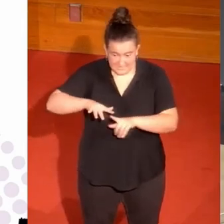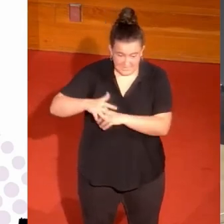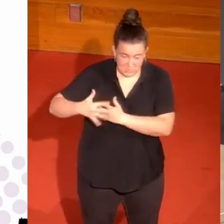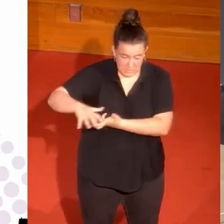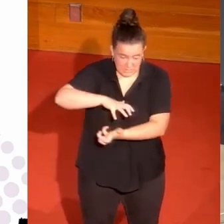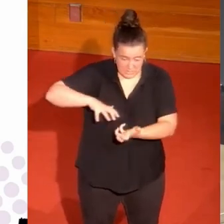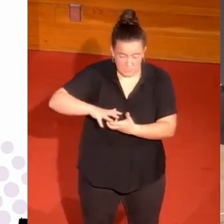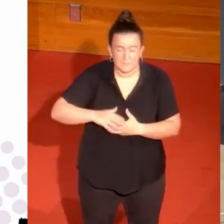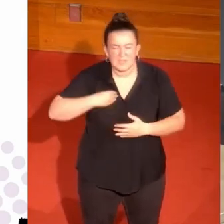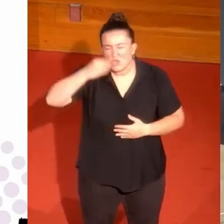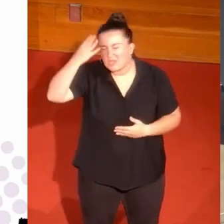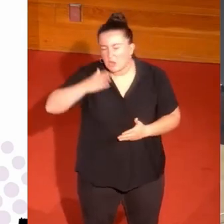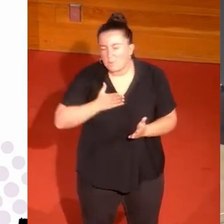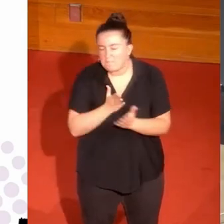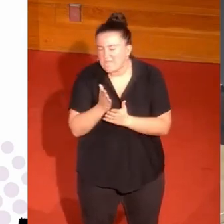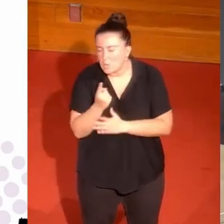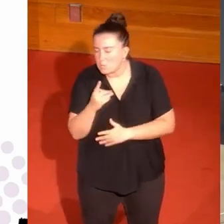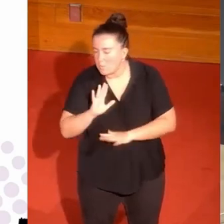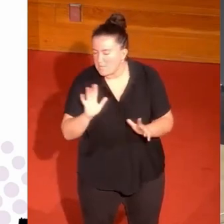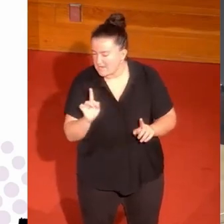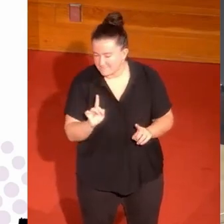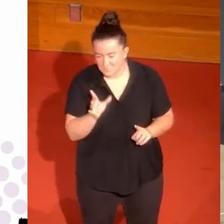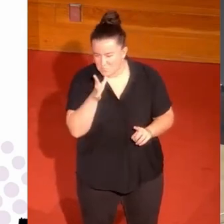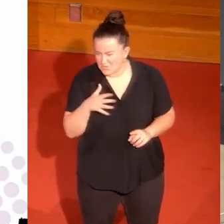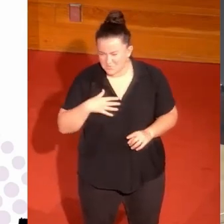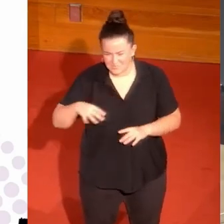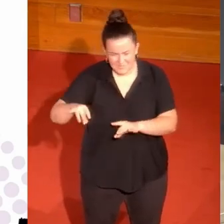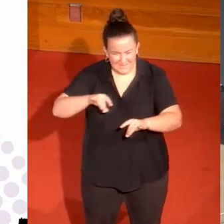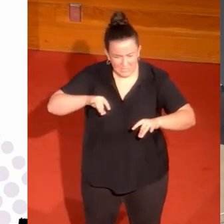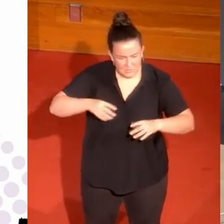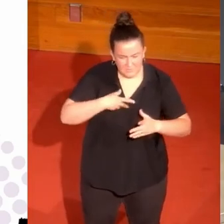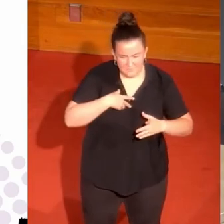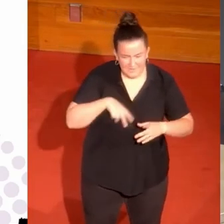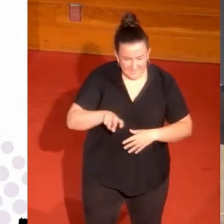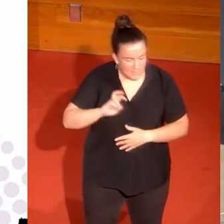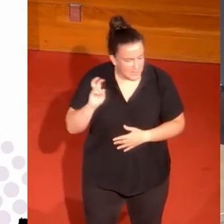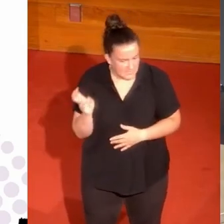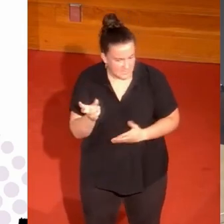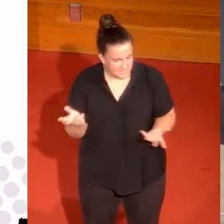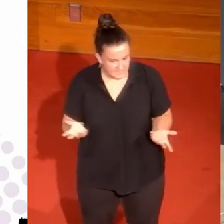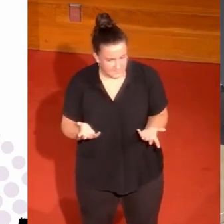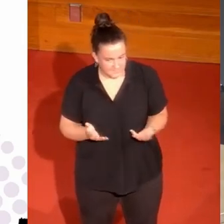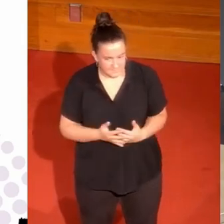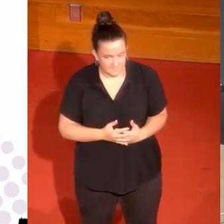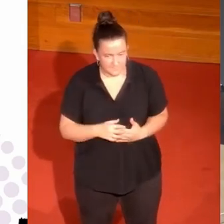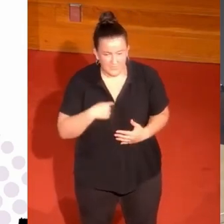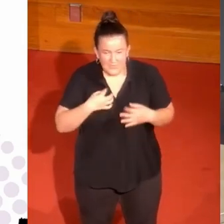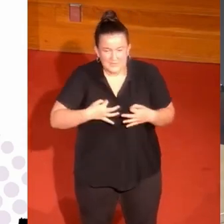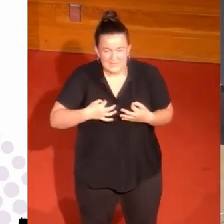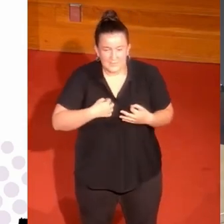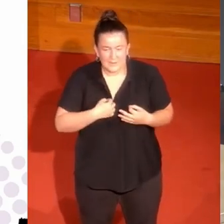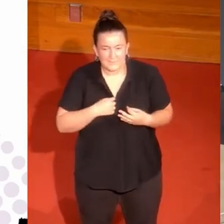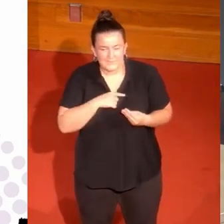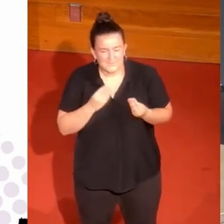hay un medio solo porque la región es muy diversa de hecho es eh A mí me me siempre me da mucho pudor porque es